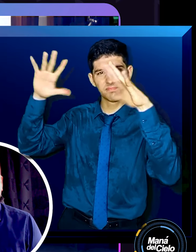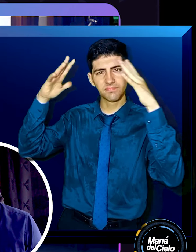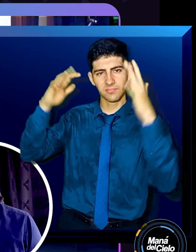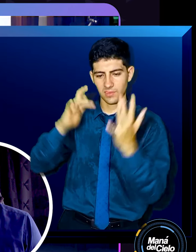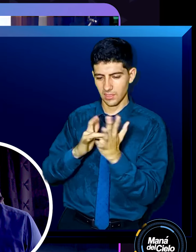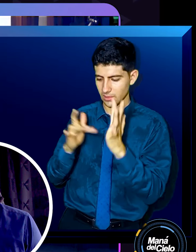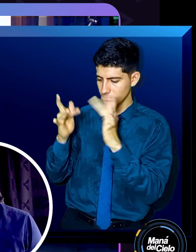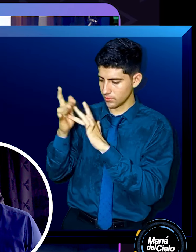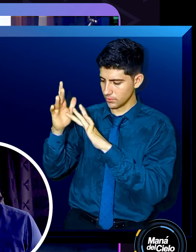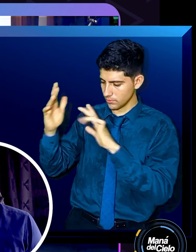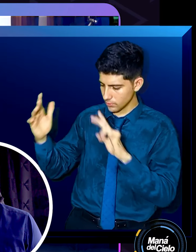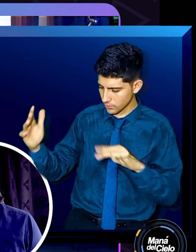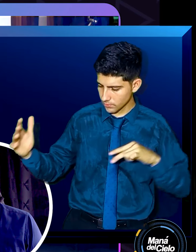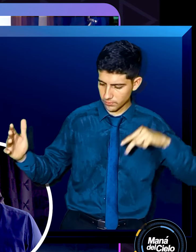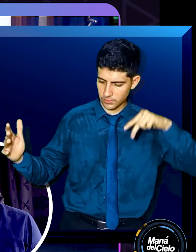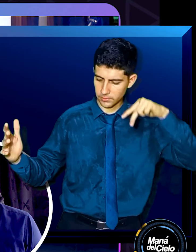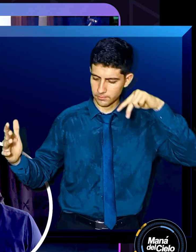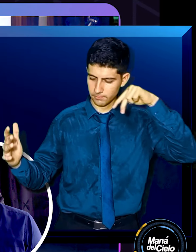¡Oh, aleluya!